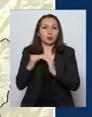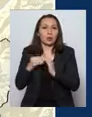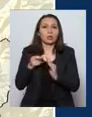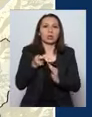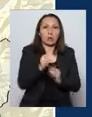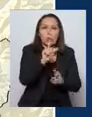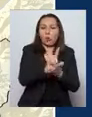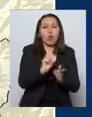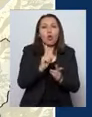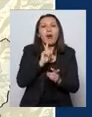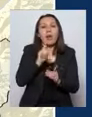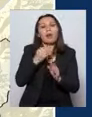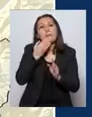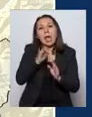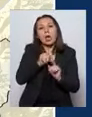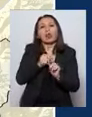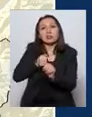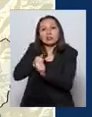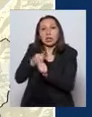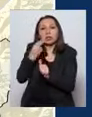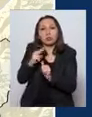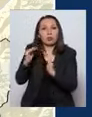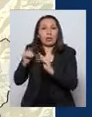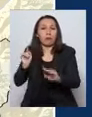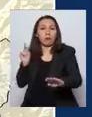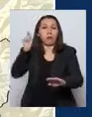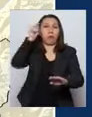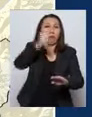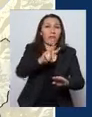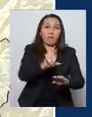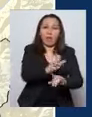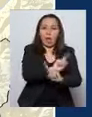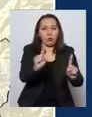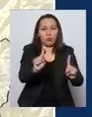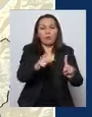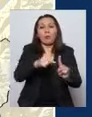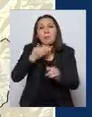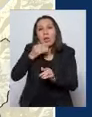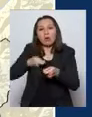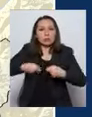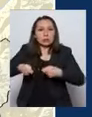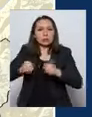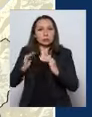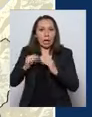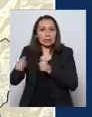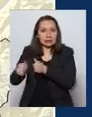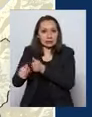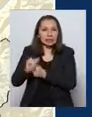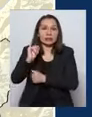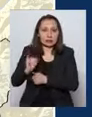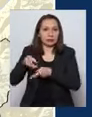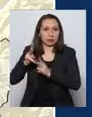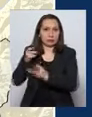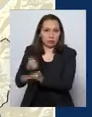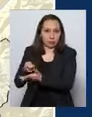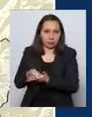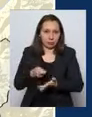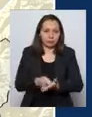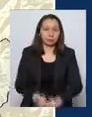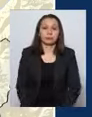lugares más bien lo tengan que hacer es cerca de su almacén de barrio y en ese